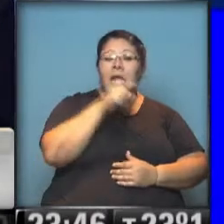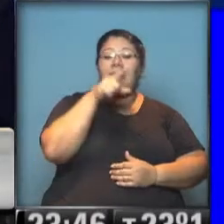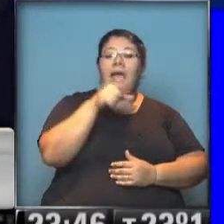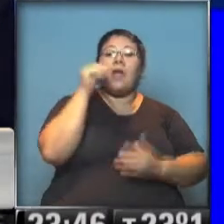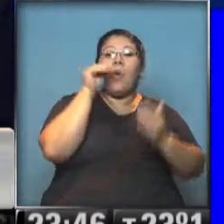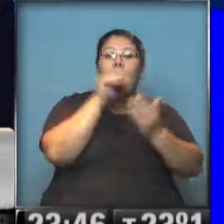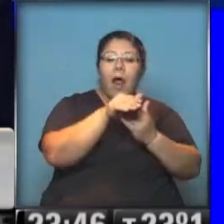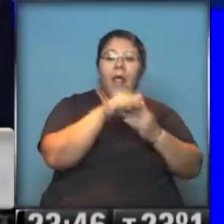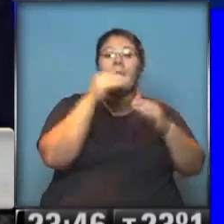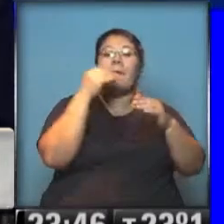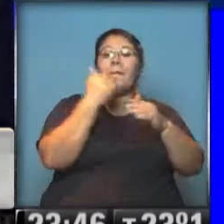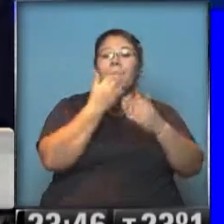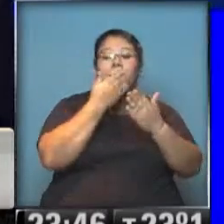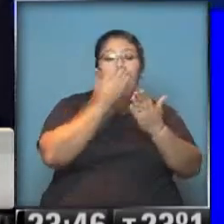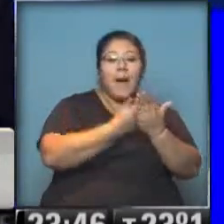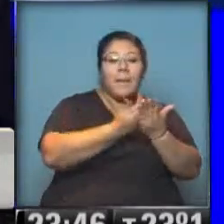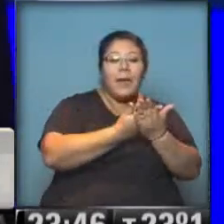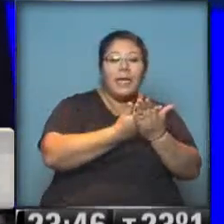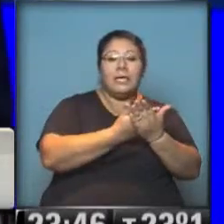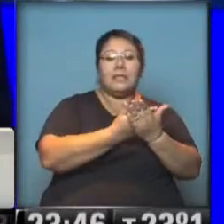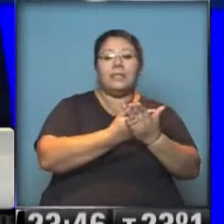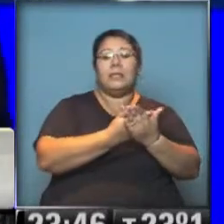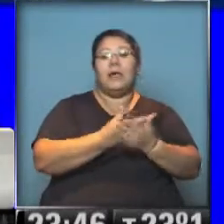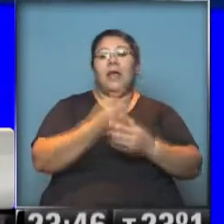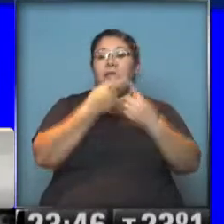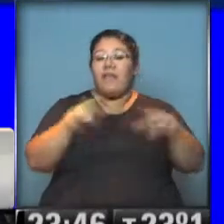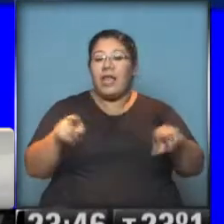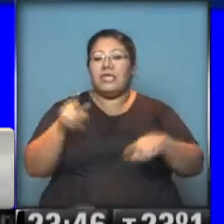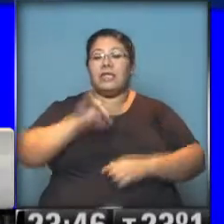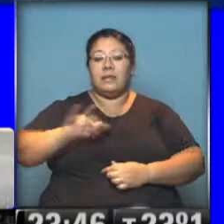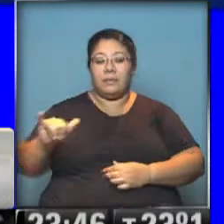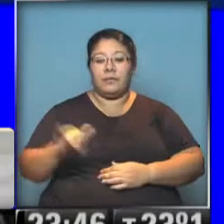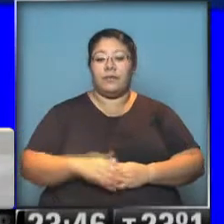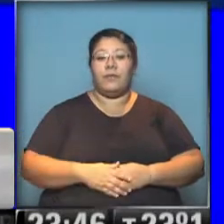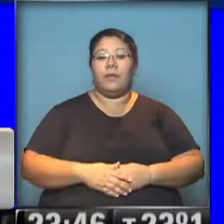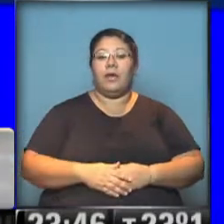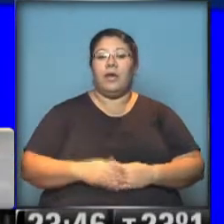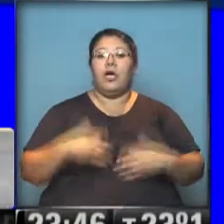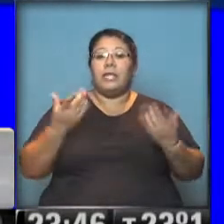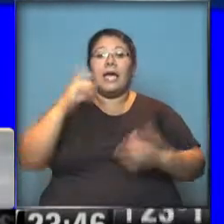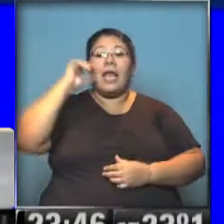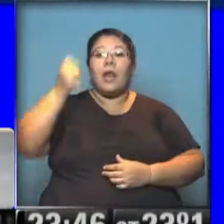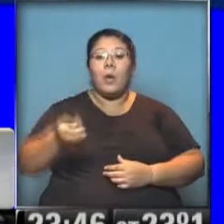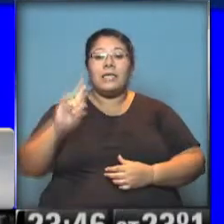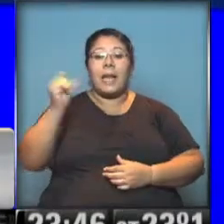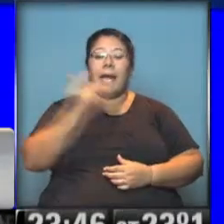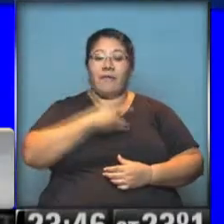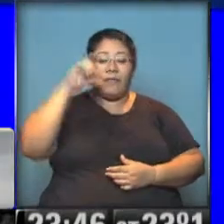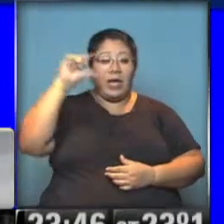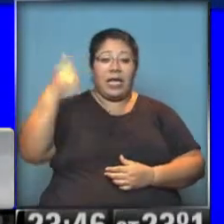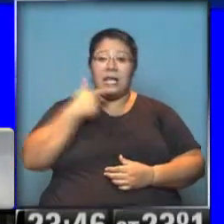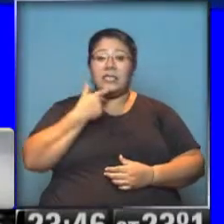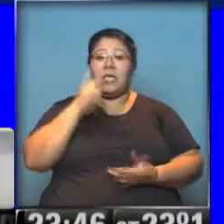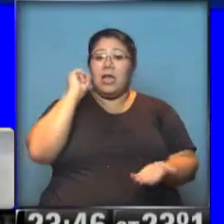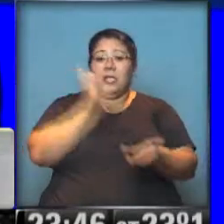lo que pasó es que Rafecas no se opuso a esa apelación, quedó firme, mañana la va a mandar a sorteo. La Cámara Federal